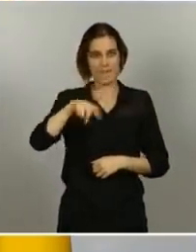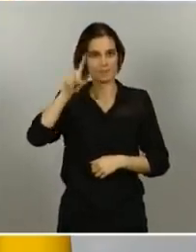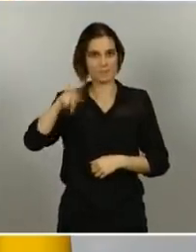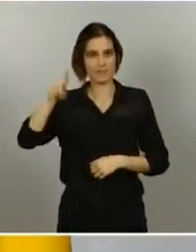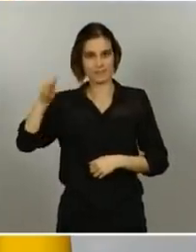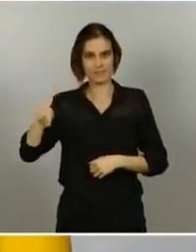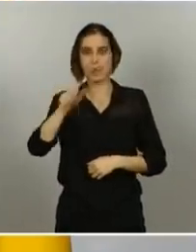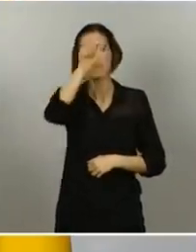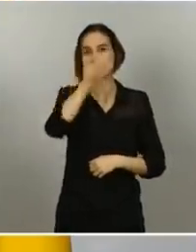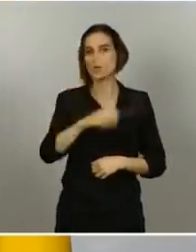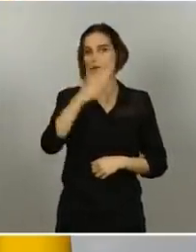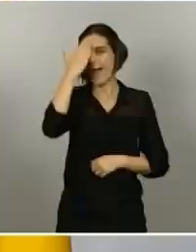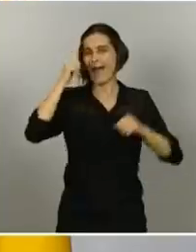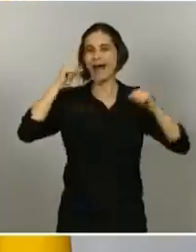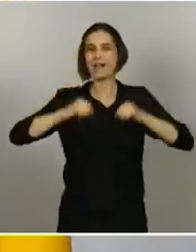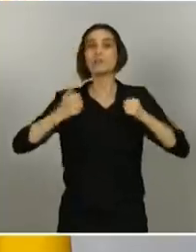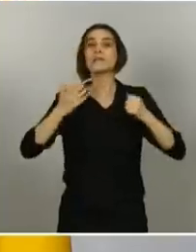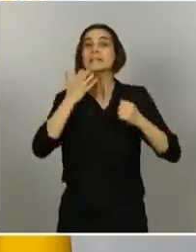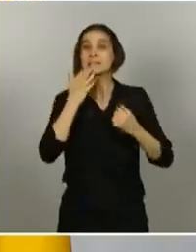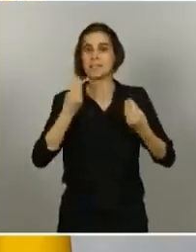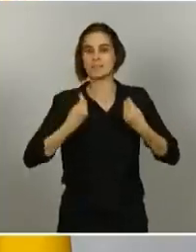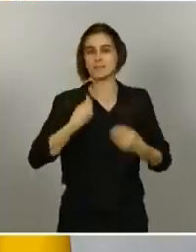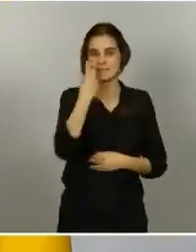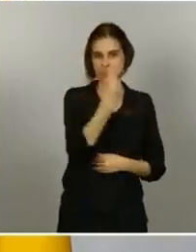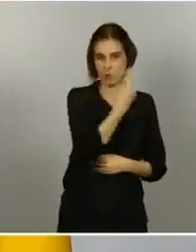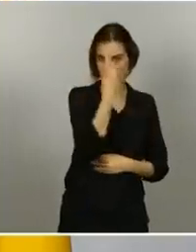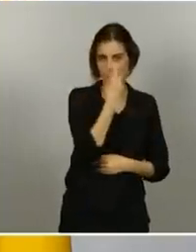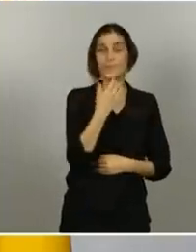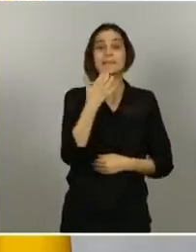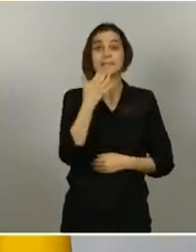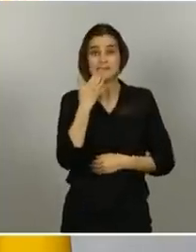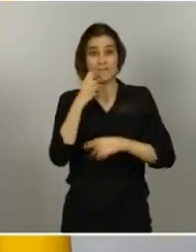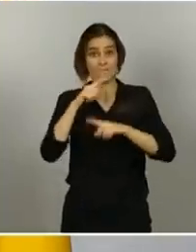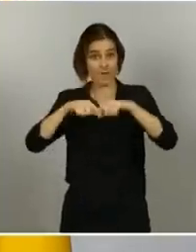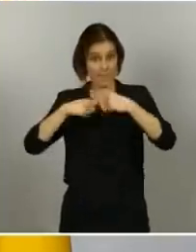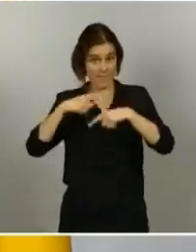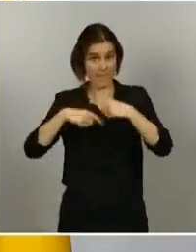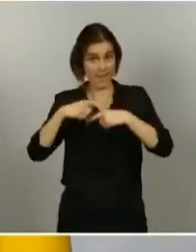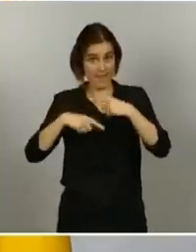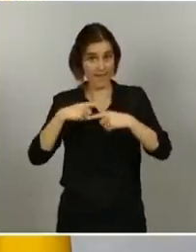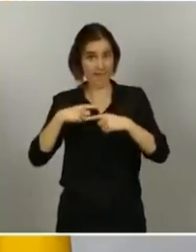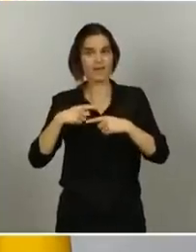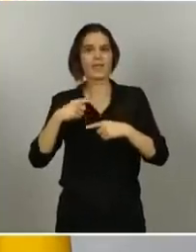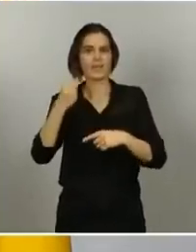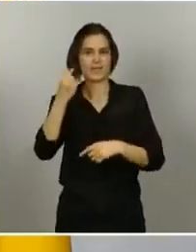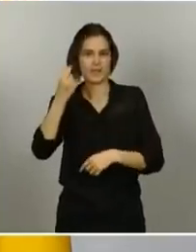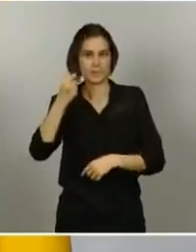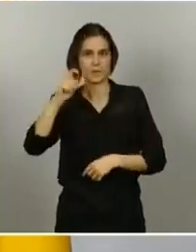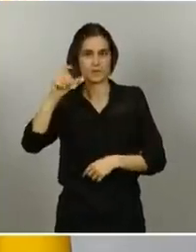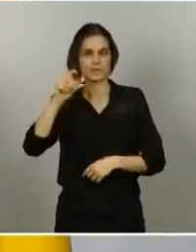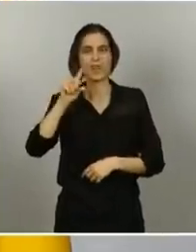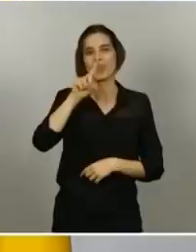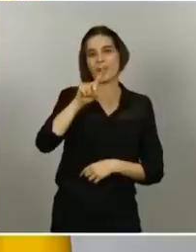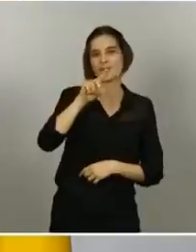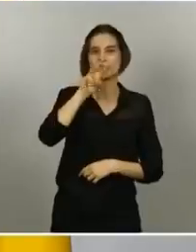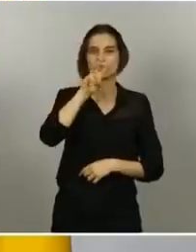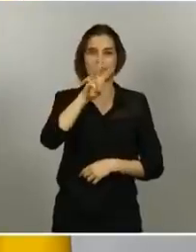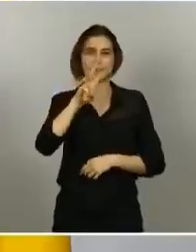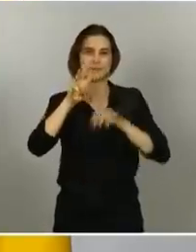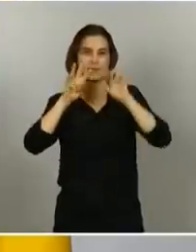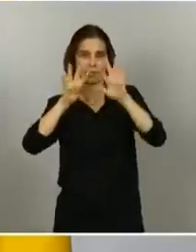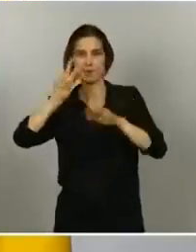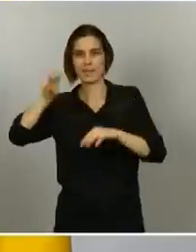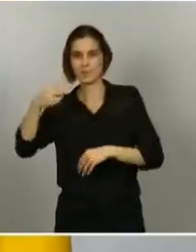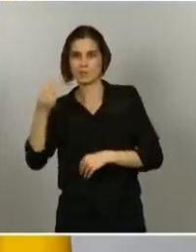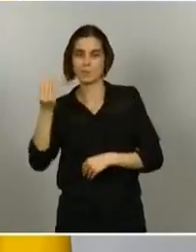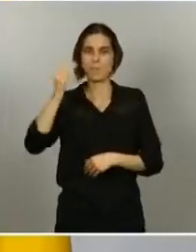que viva sola. Cando se trate de unha unidade de convivencia, esta cantidad se incrementará en 139 euros ao mes por cada persona